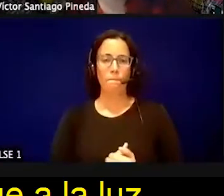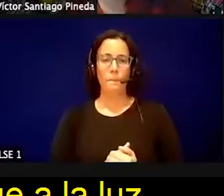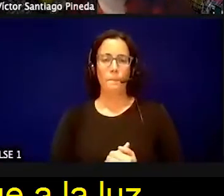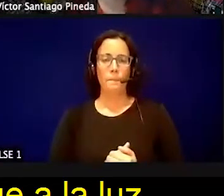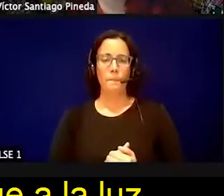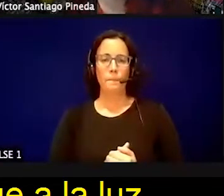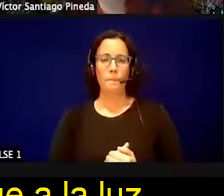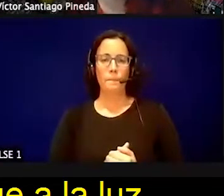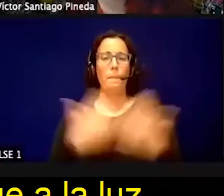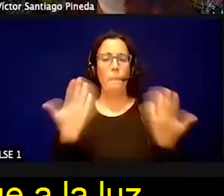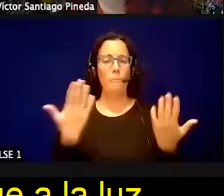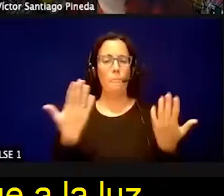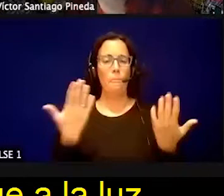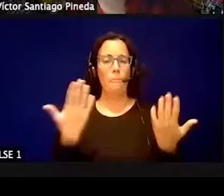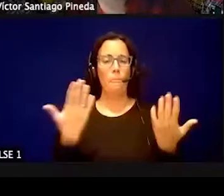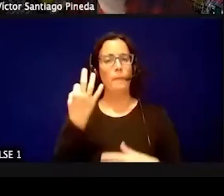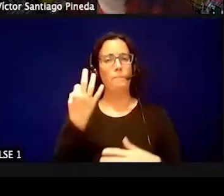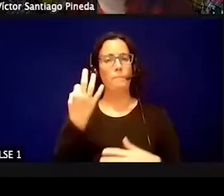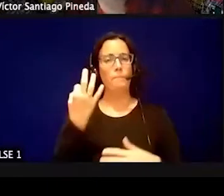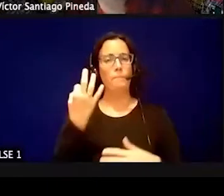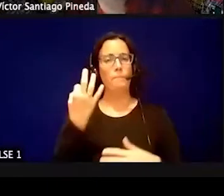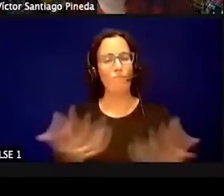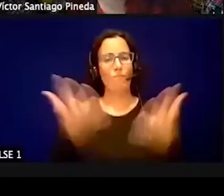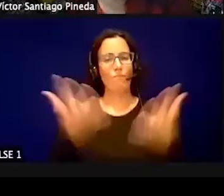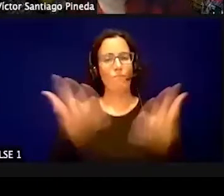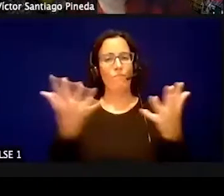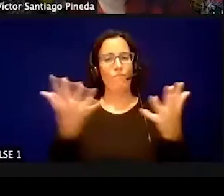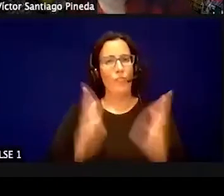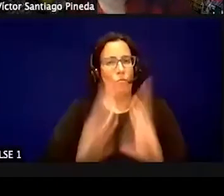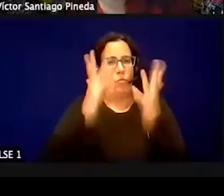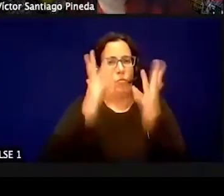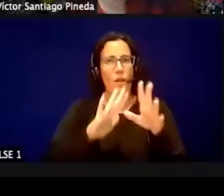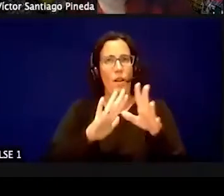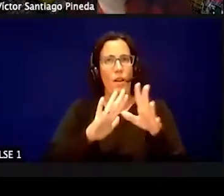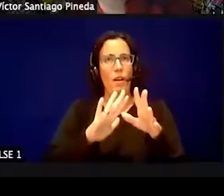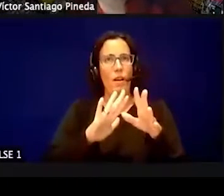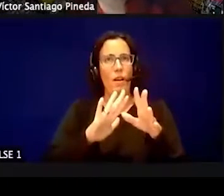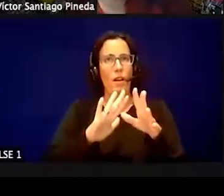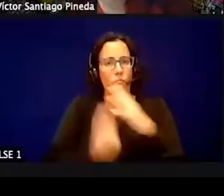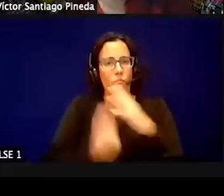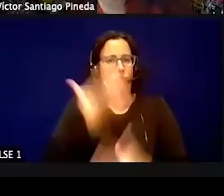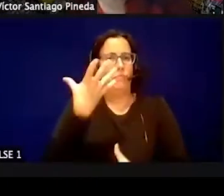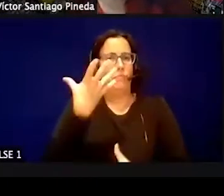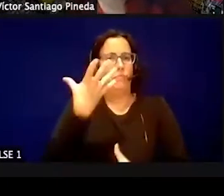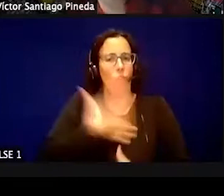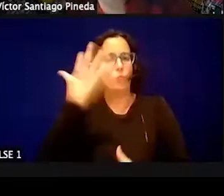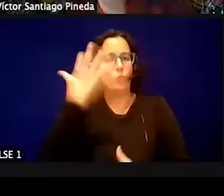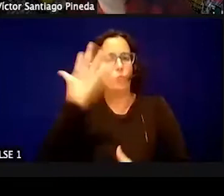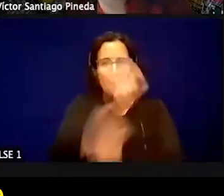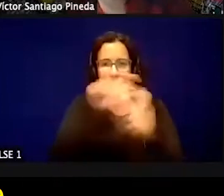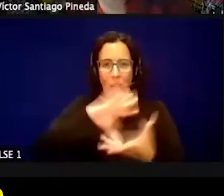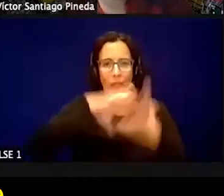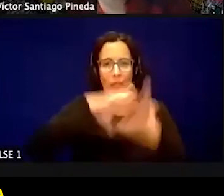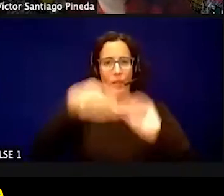Tenemos que promover una revolución que saque a la luz la capacidad del ser humano de adaptarse a nuevas situaciones y que ponga